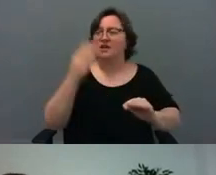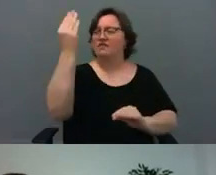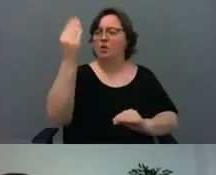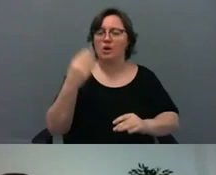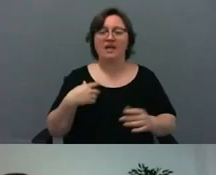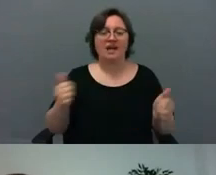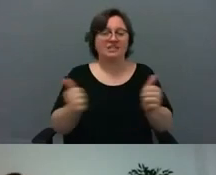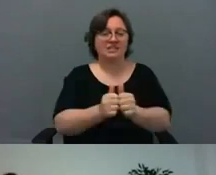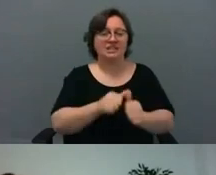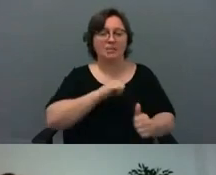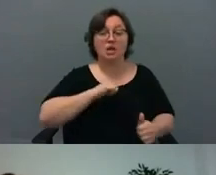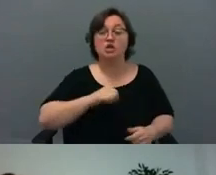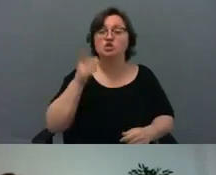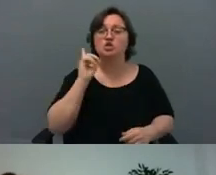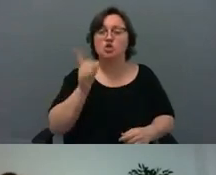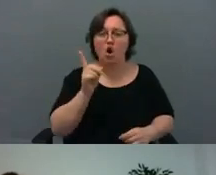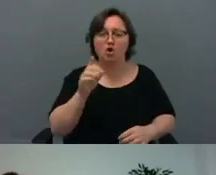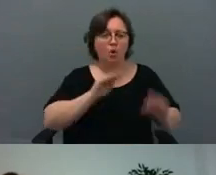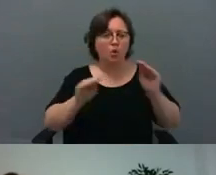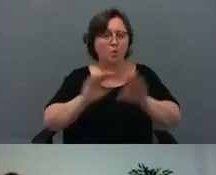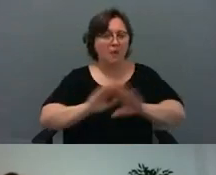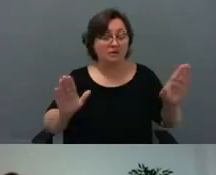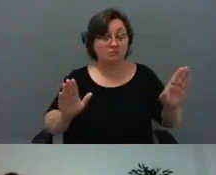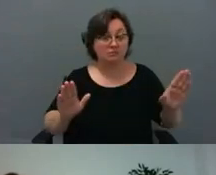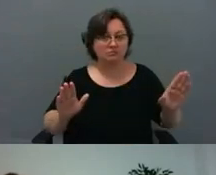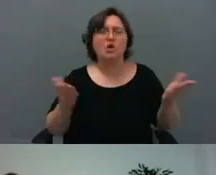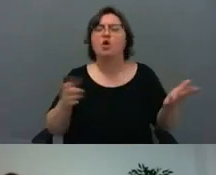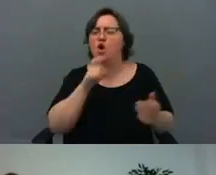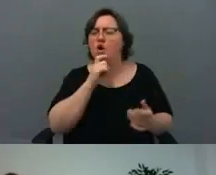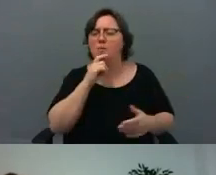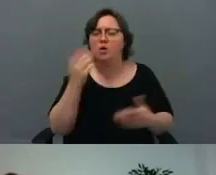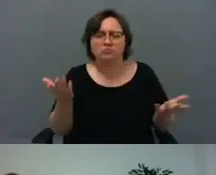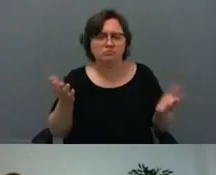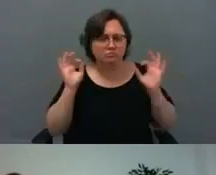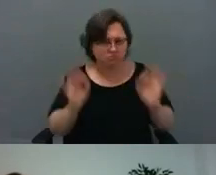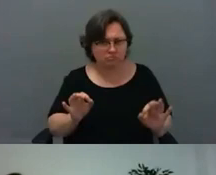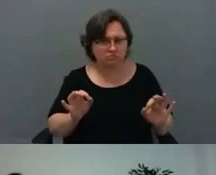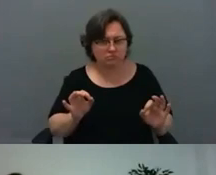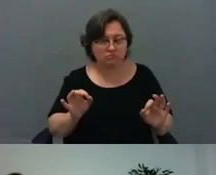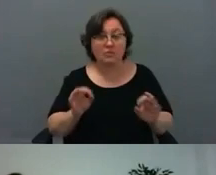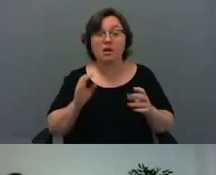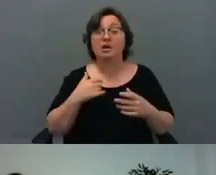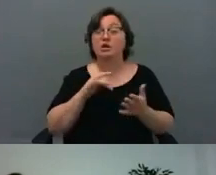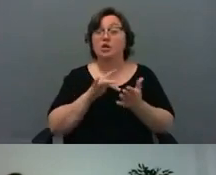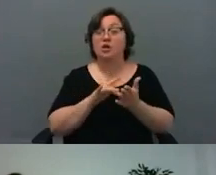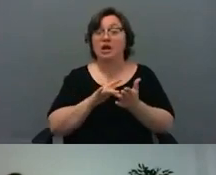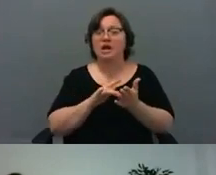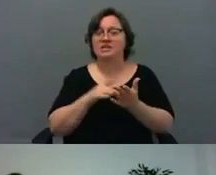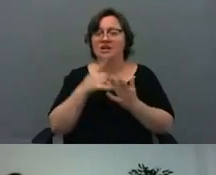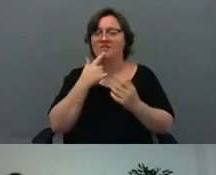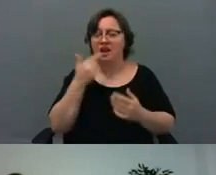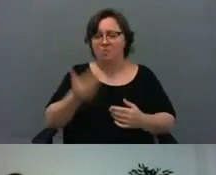es la única solución? ¿Hasta qué punto? Es decir, si la clave al final es